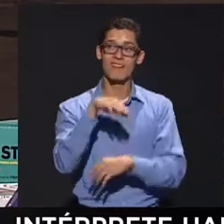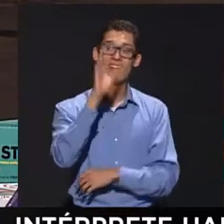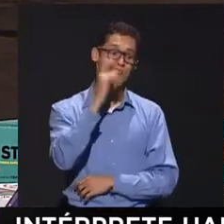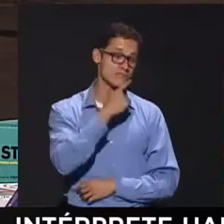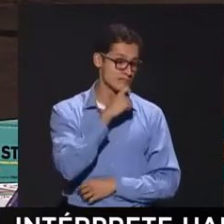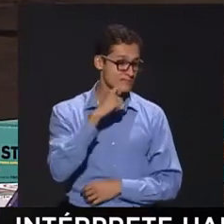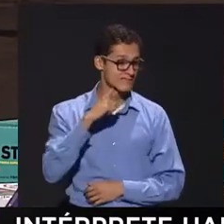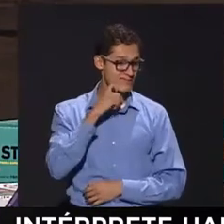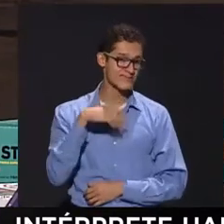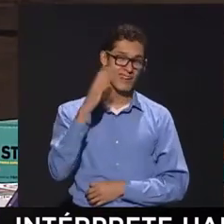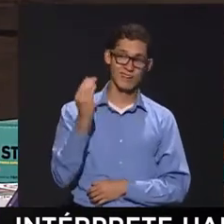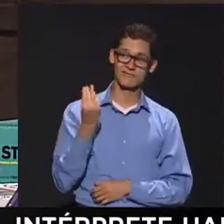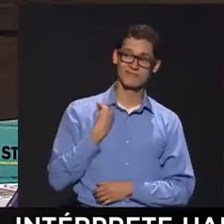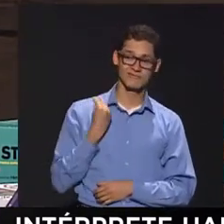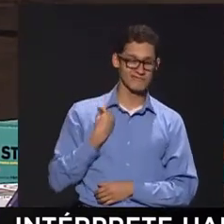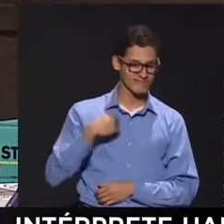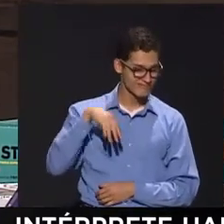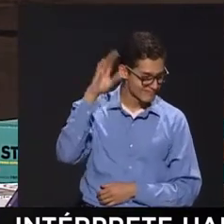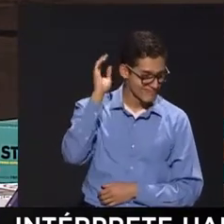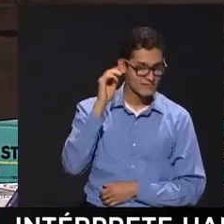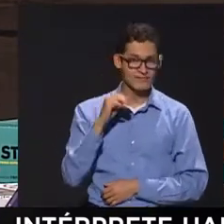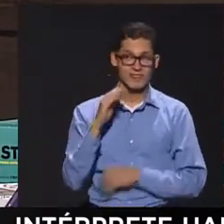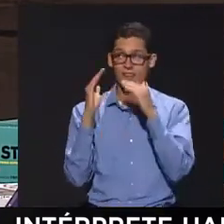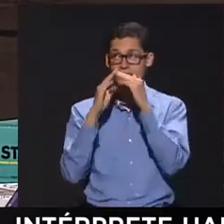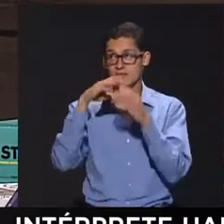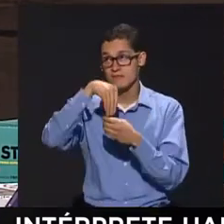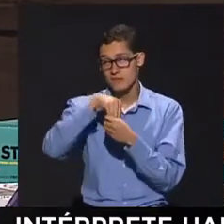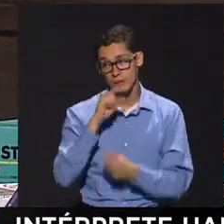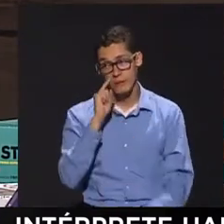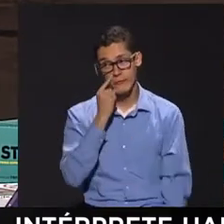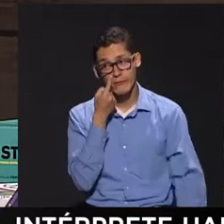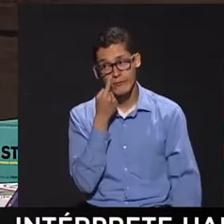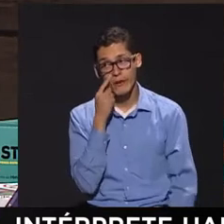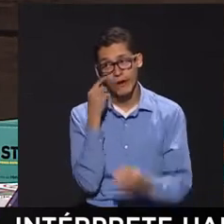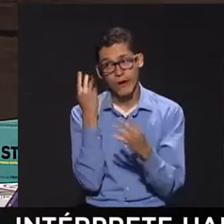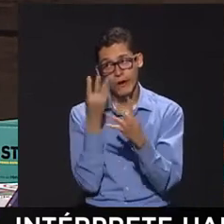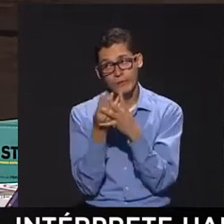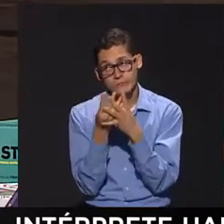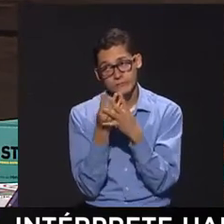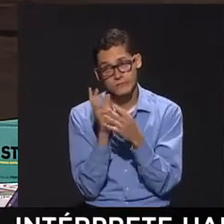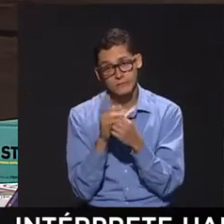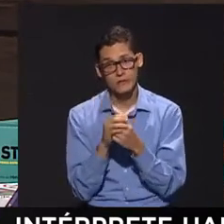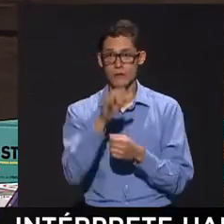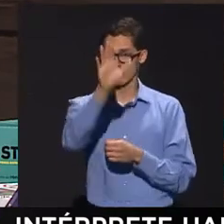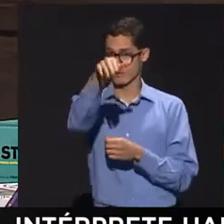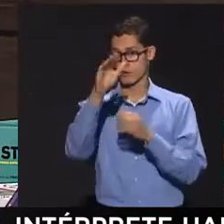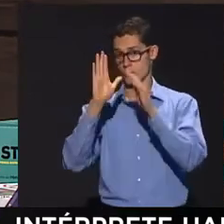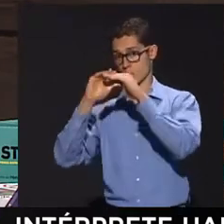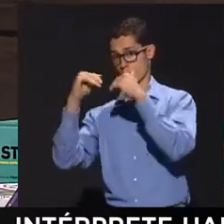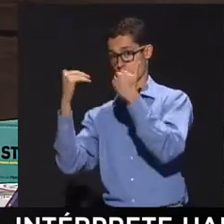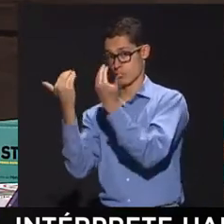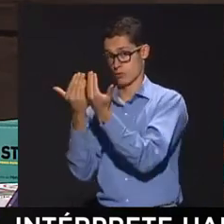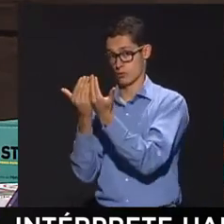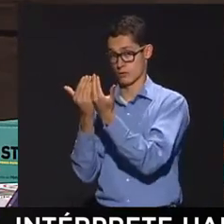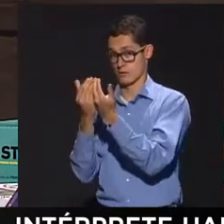día a día, ahora que estamos tanto tiempo en casa aprendiendo, no porque el colegio se haya ido a la casa, sino porque